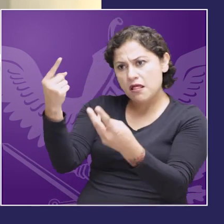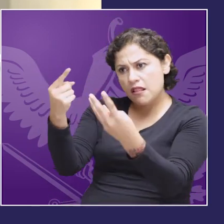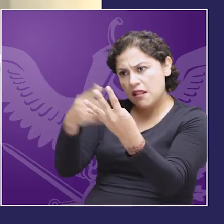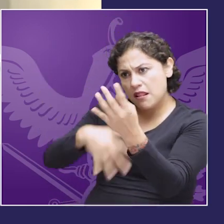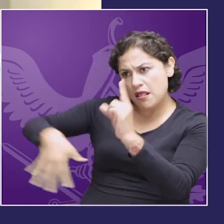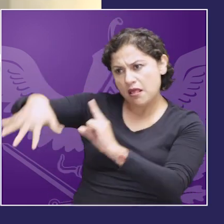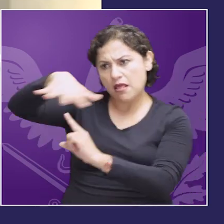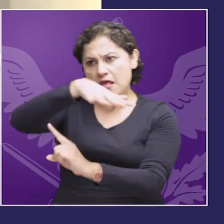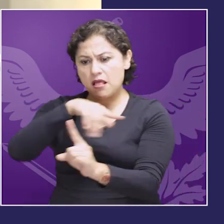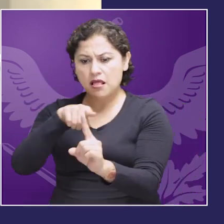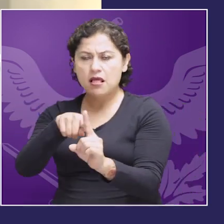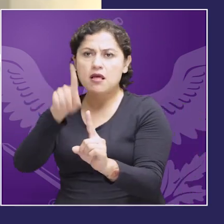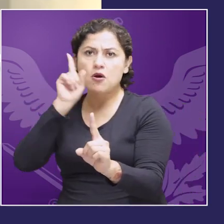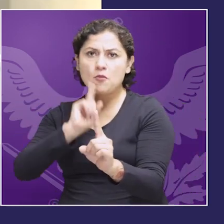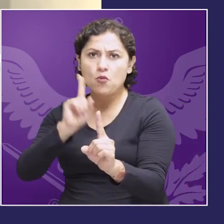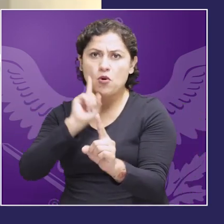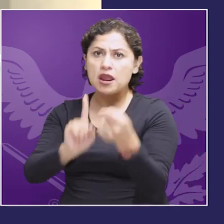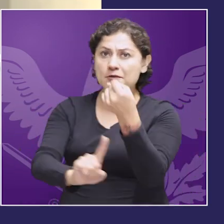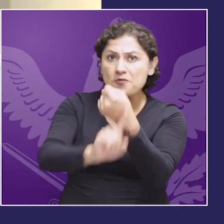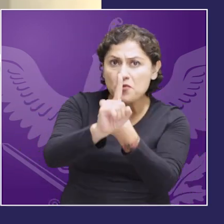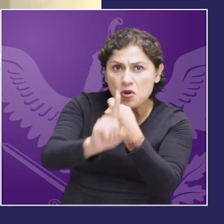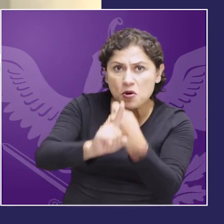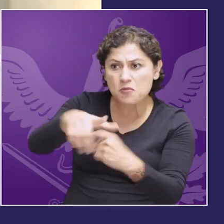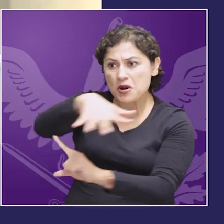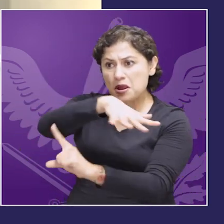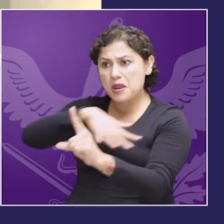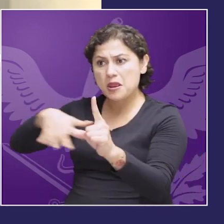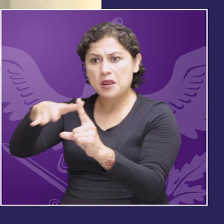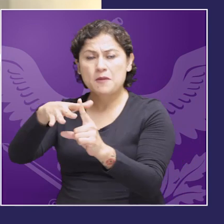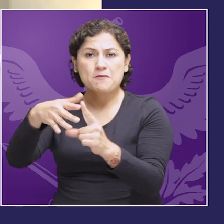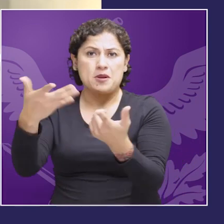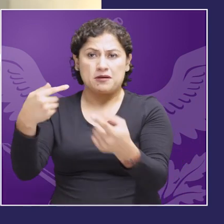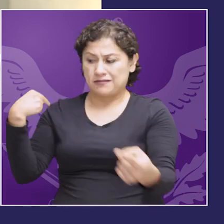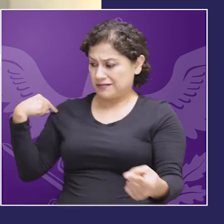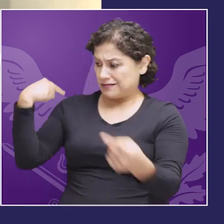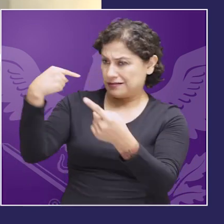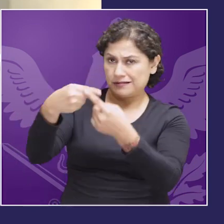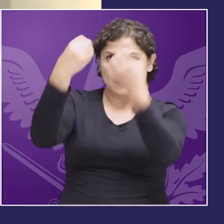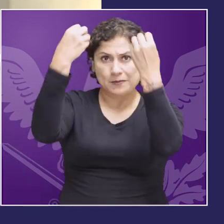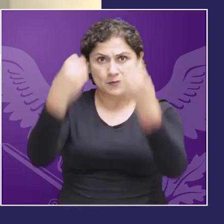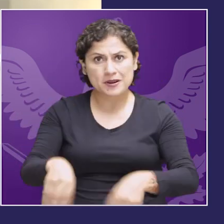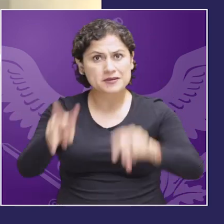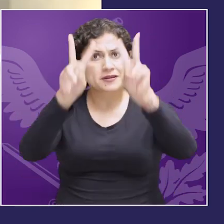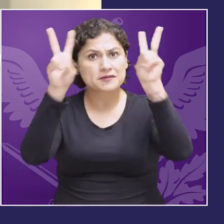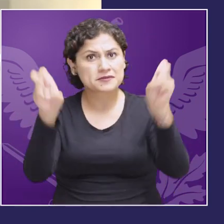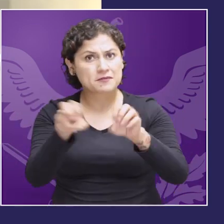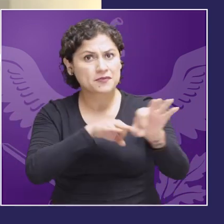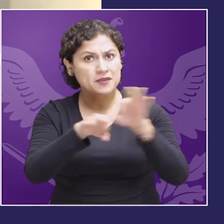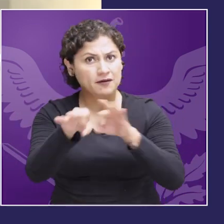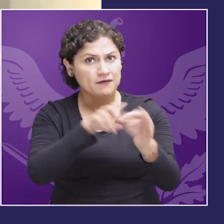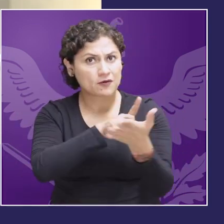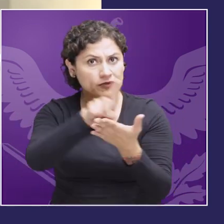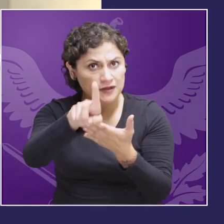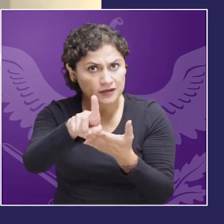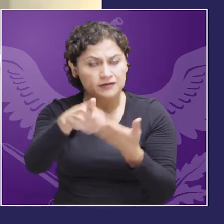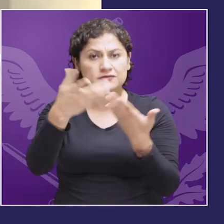la exclusión, el dolor, el hambre, la miseria, los efectos dramáticos que tuvo en la vida de las mujeres, la